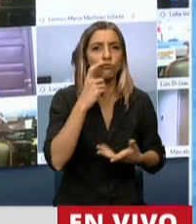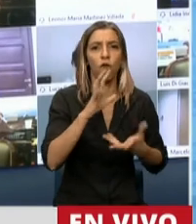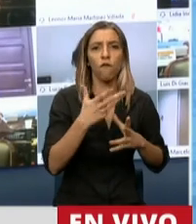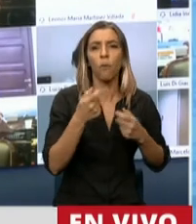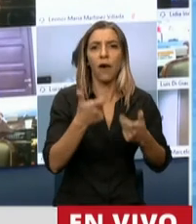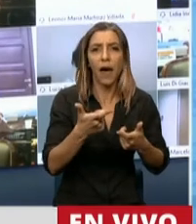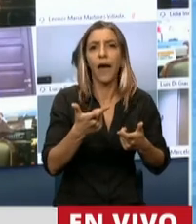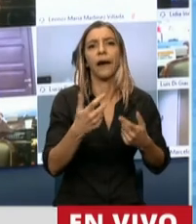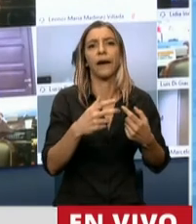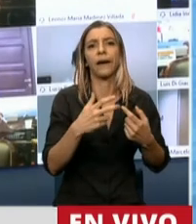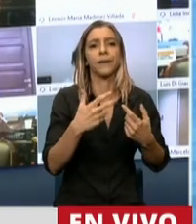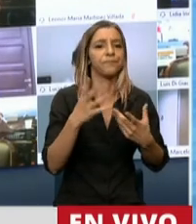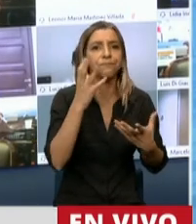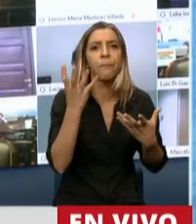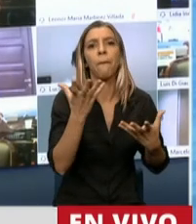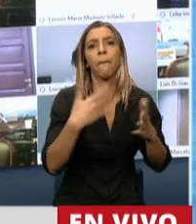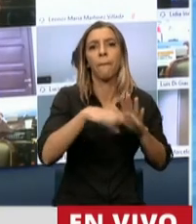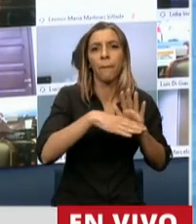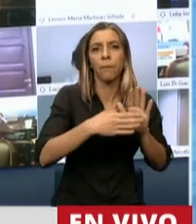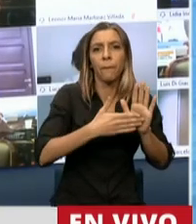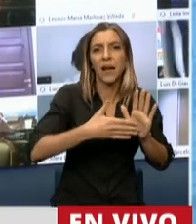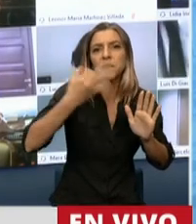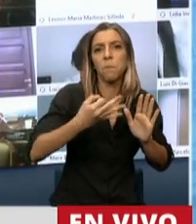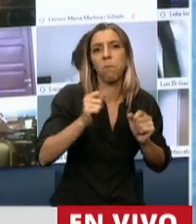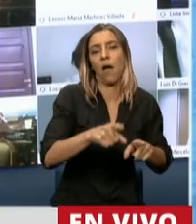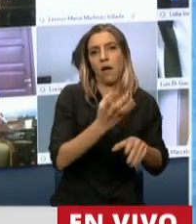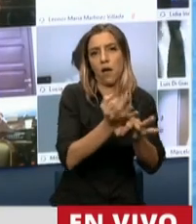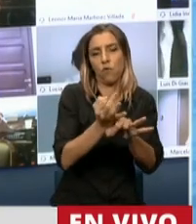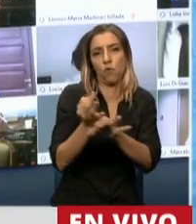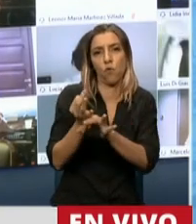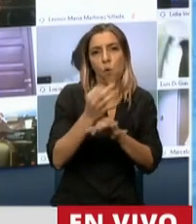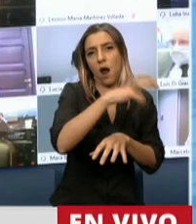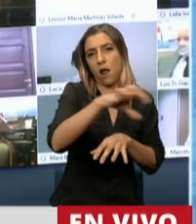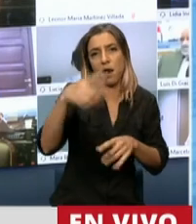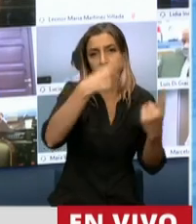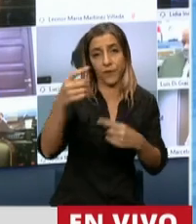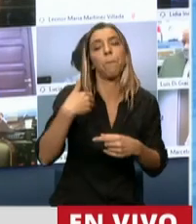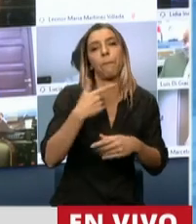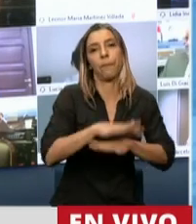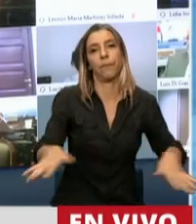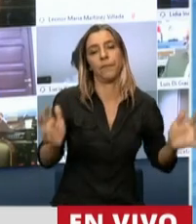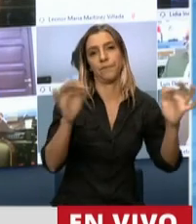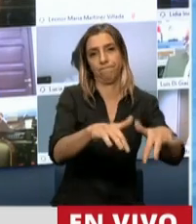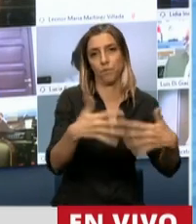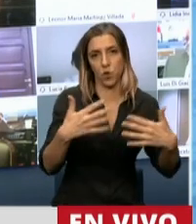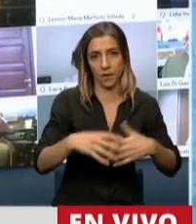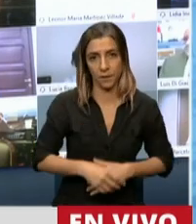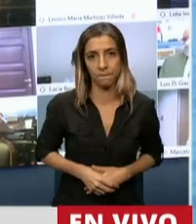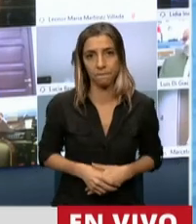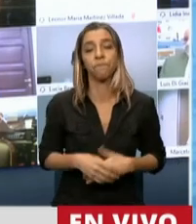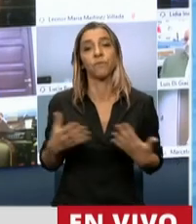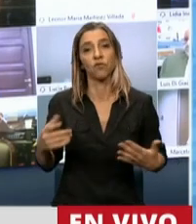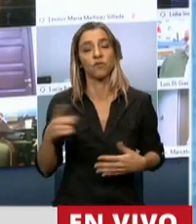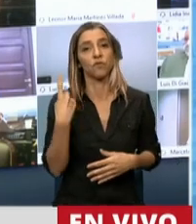gran herramienta y voy a pedir especialmente que en esta ley dejemos expresada que para poder ser